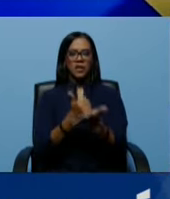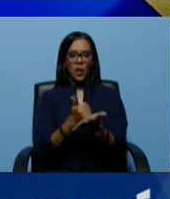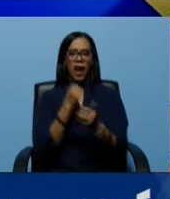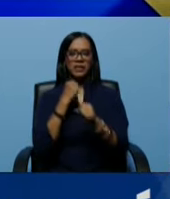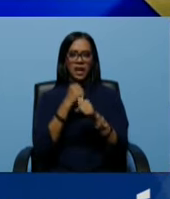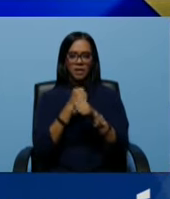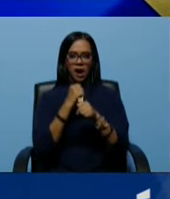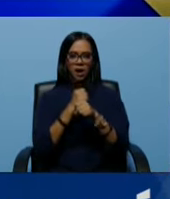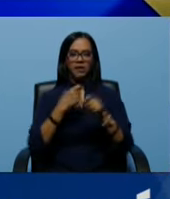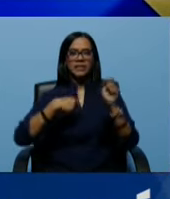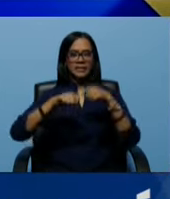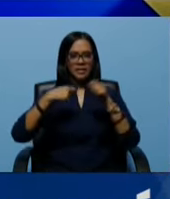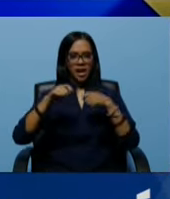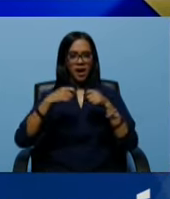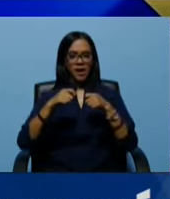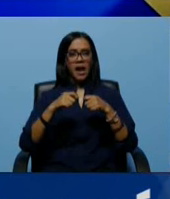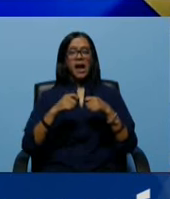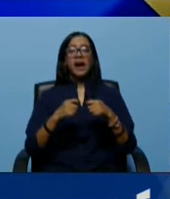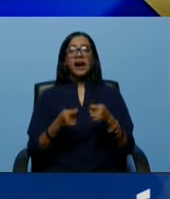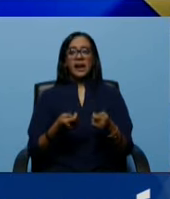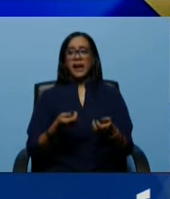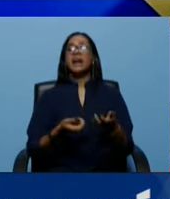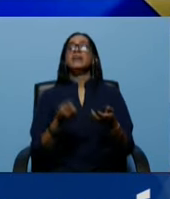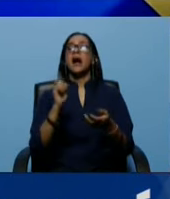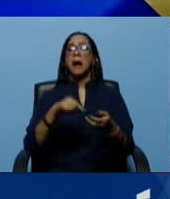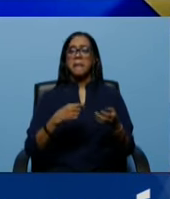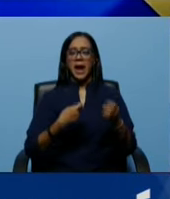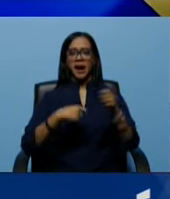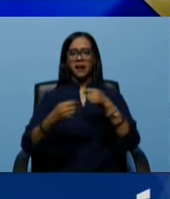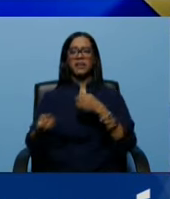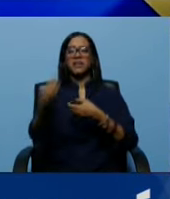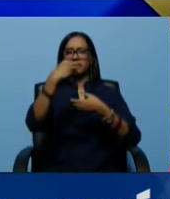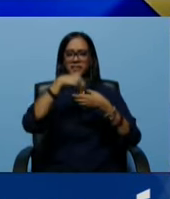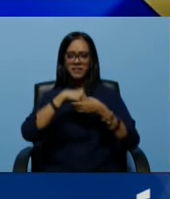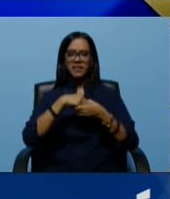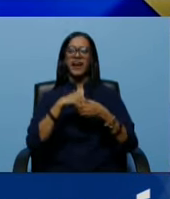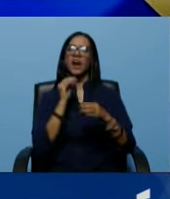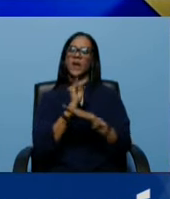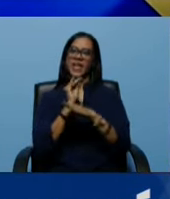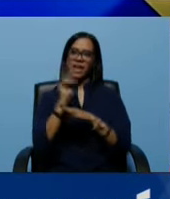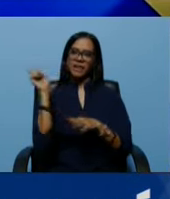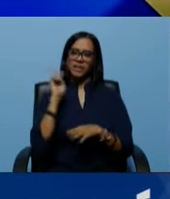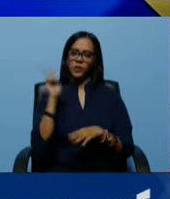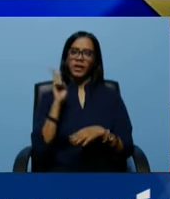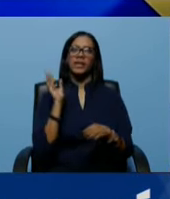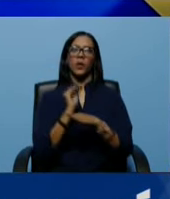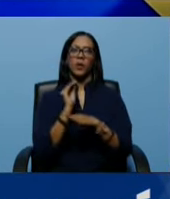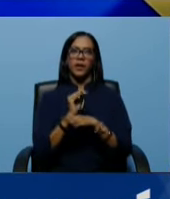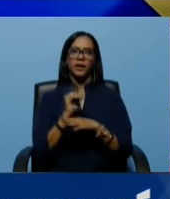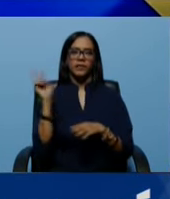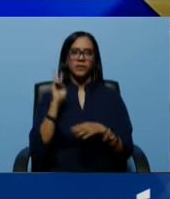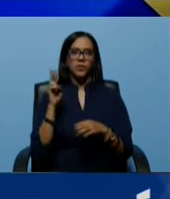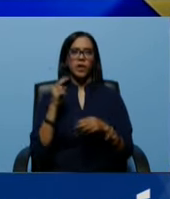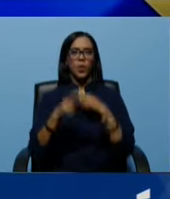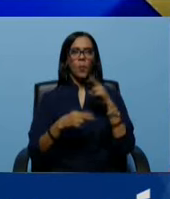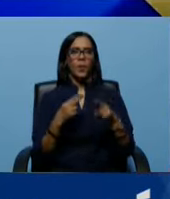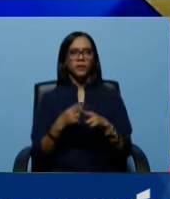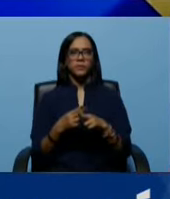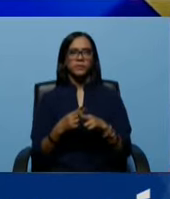de exportaciones y de importaciones y que cuiden a Venezuela. Hay que cuidar a Venezuela en los puertos.